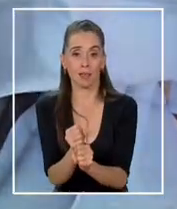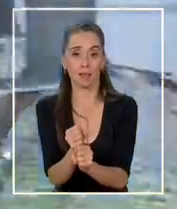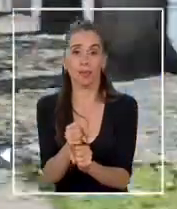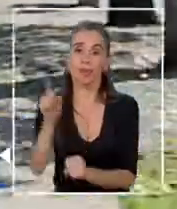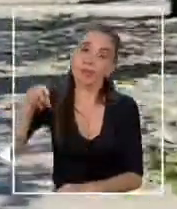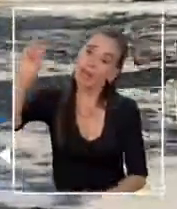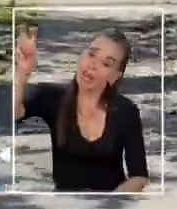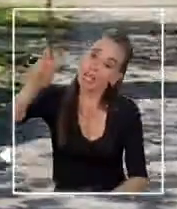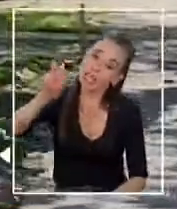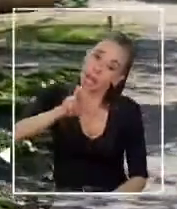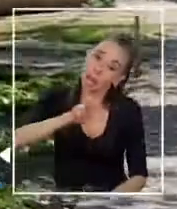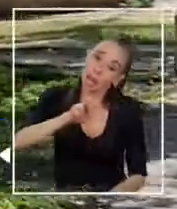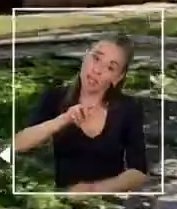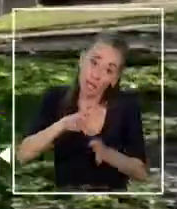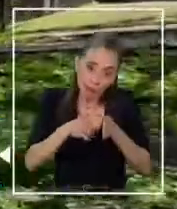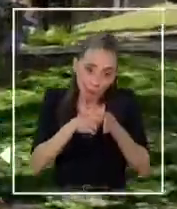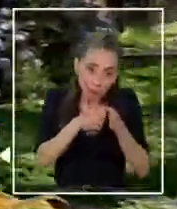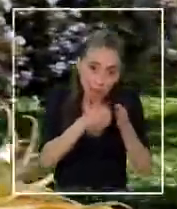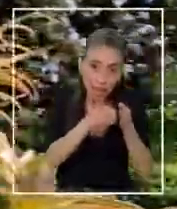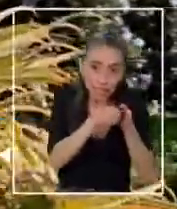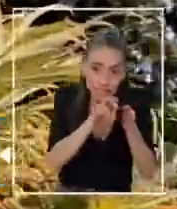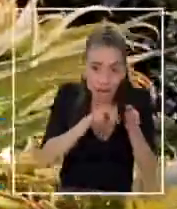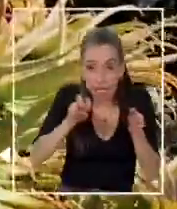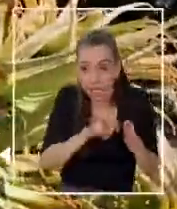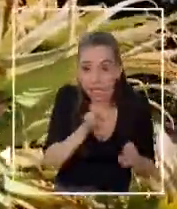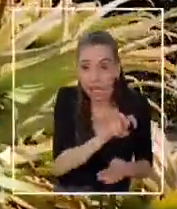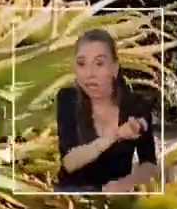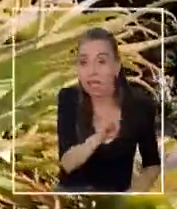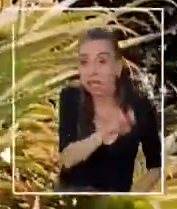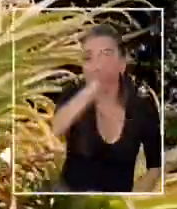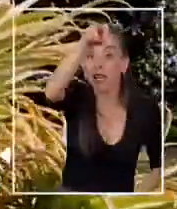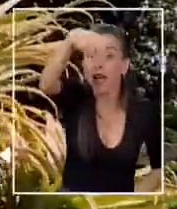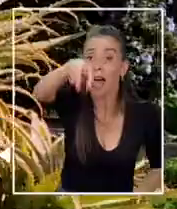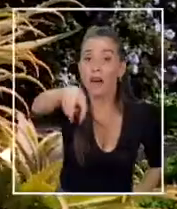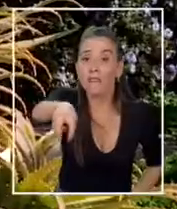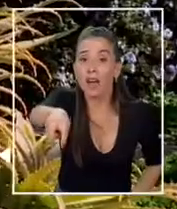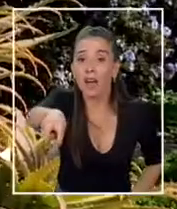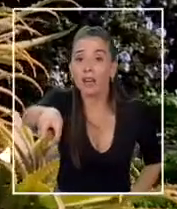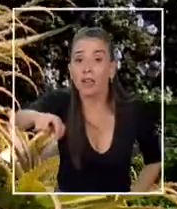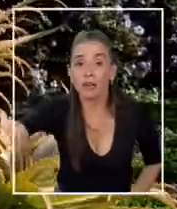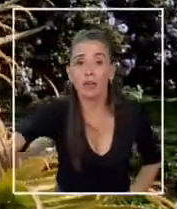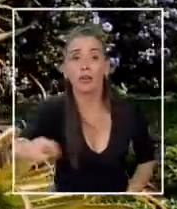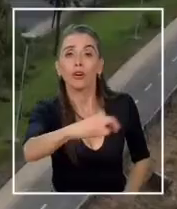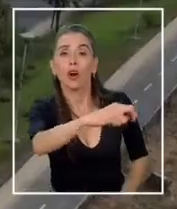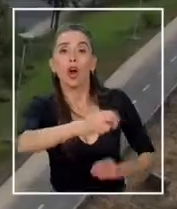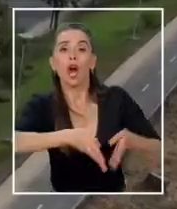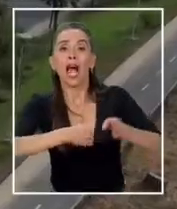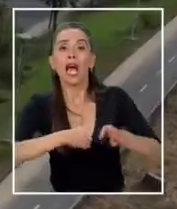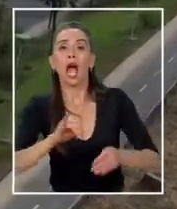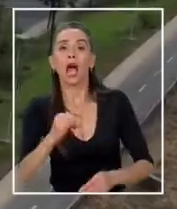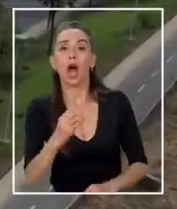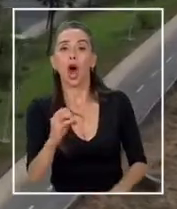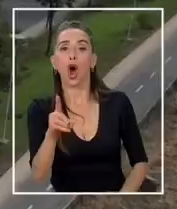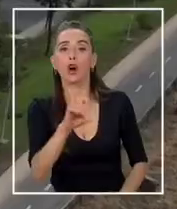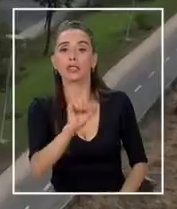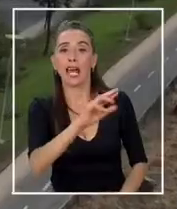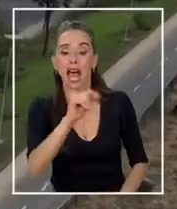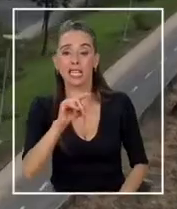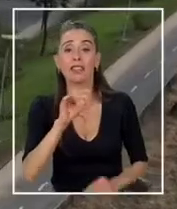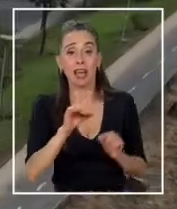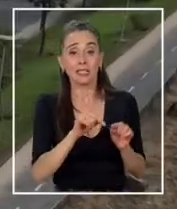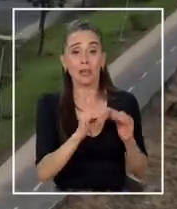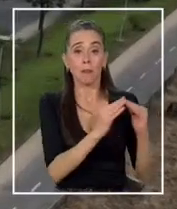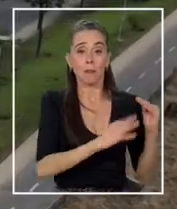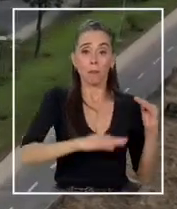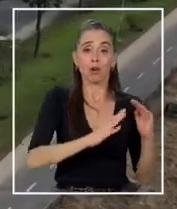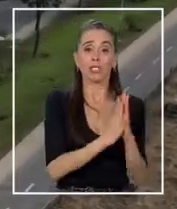y caminaba por este pasaje hacia abajo para salir a José Rieta. Un trayecto desde